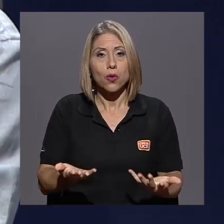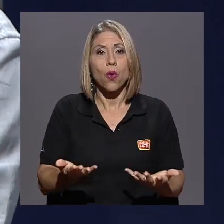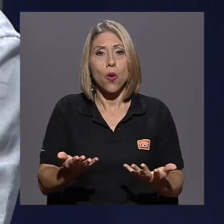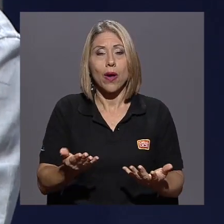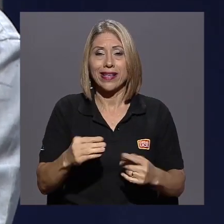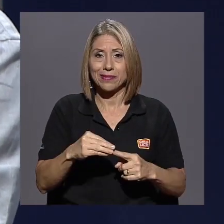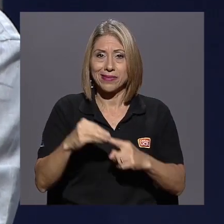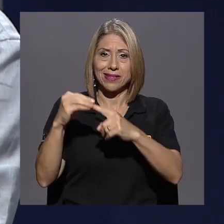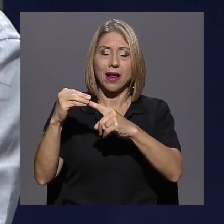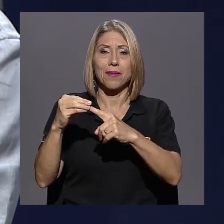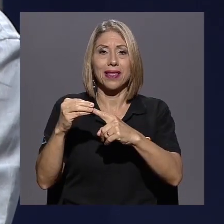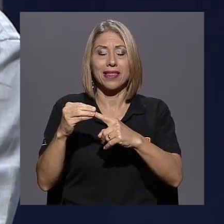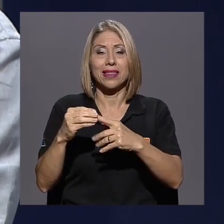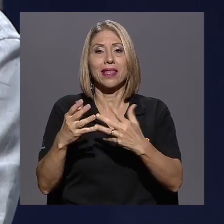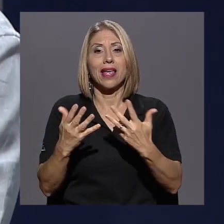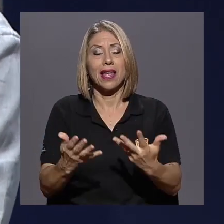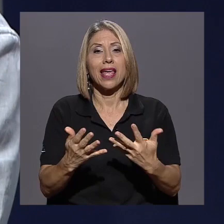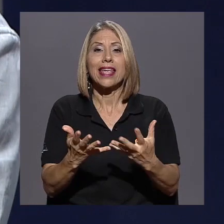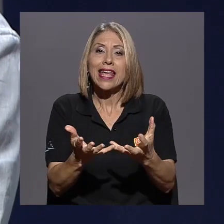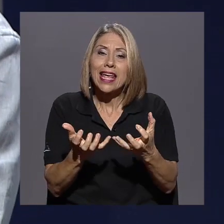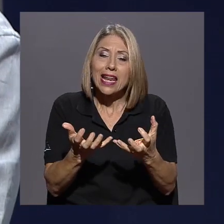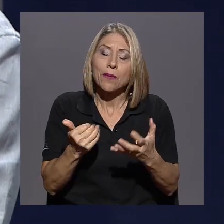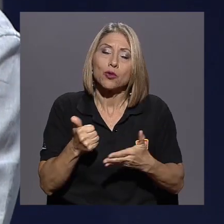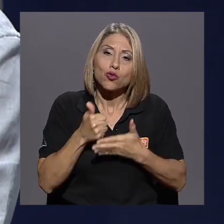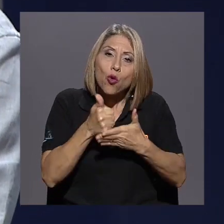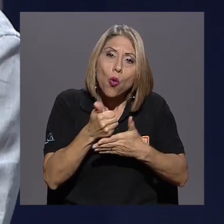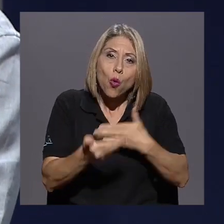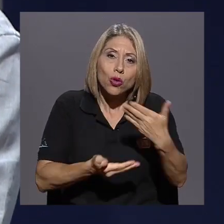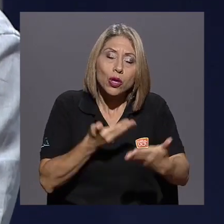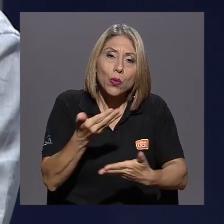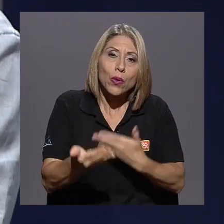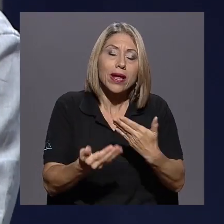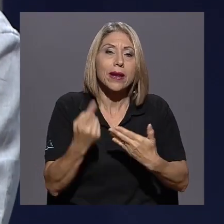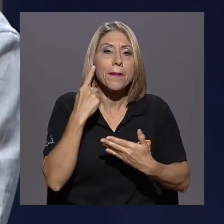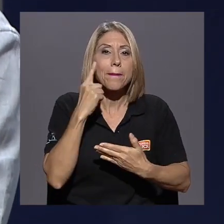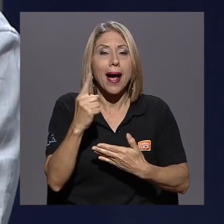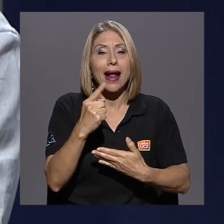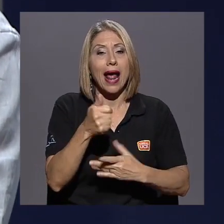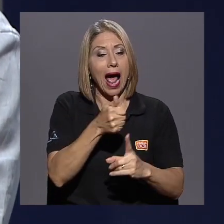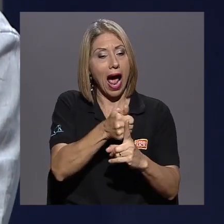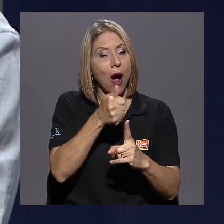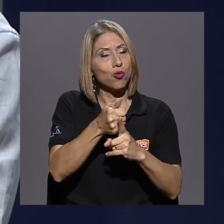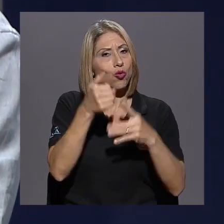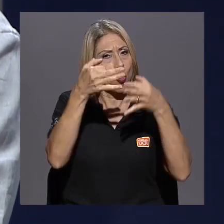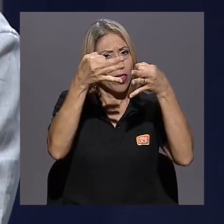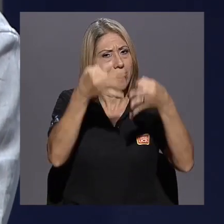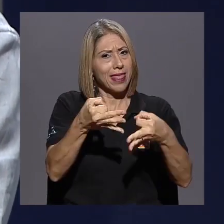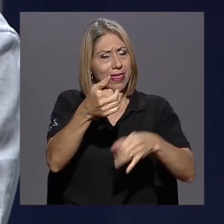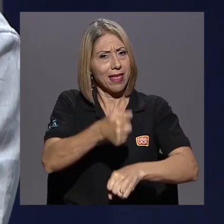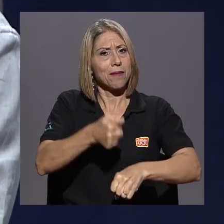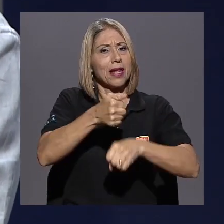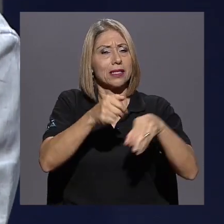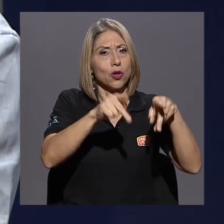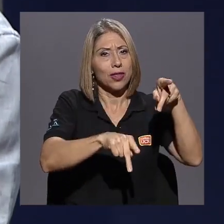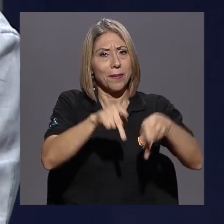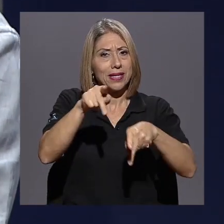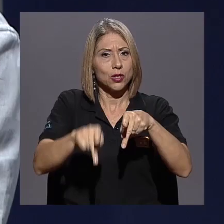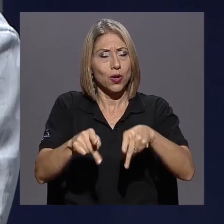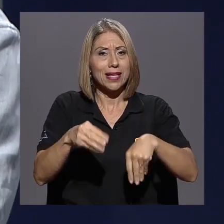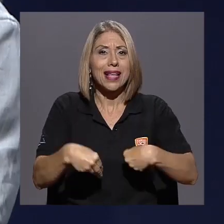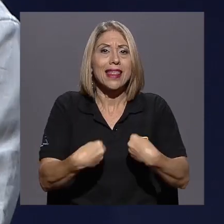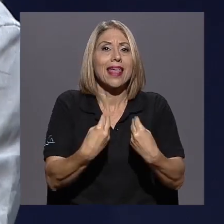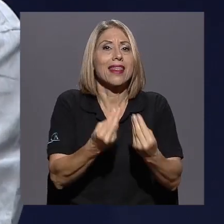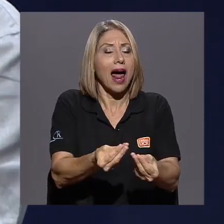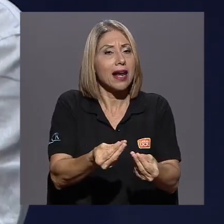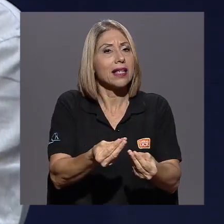especialmente en el sentido de querer contribuir no a la otra determinación de personas no de darles la posiblidad teleserie a su